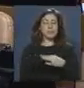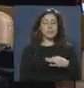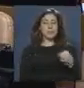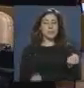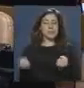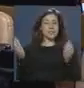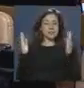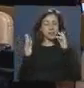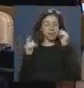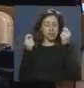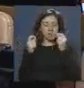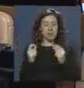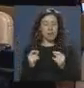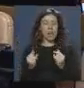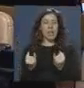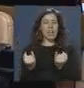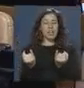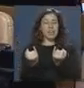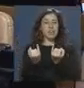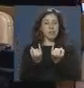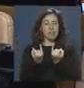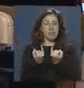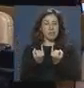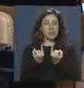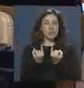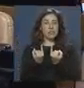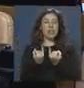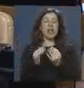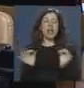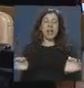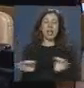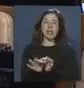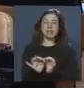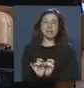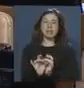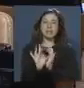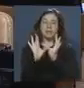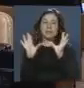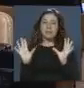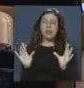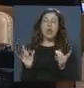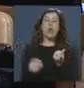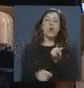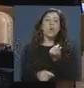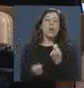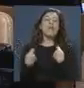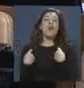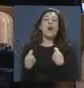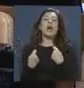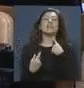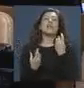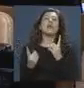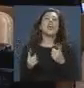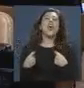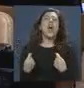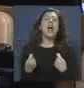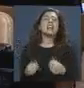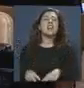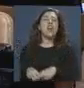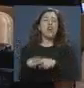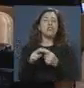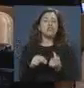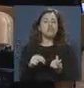es la información que quiero pedir a través suyo, presidente, informe con detalle cuánto se está gastando y por qué no se están gastando los